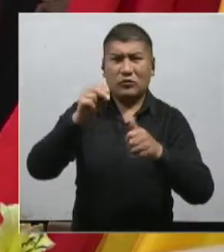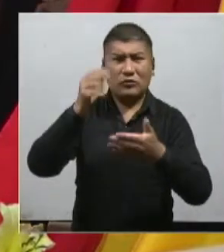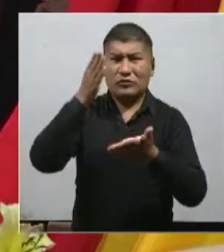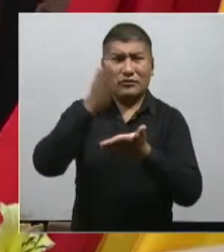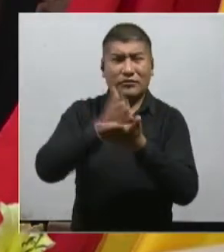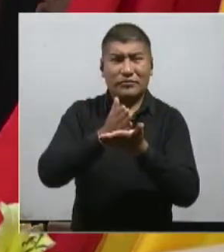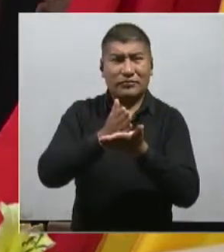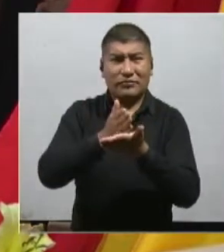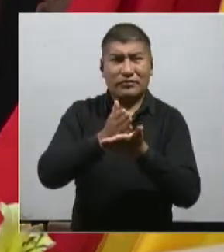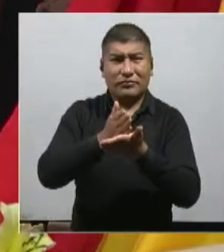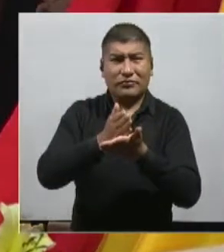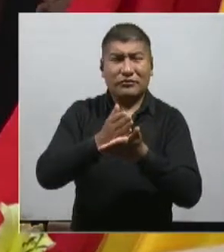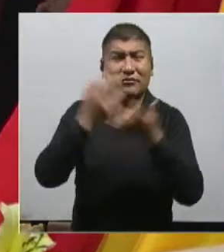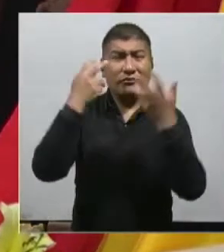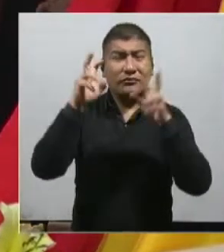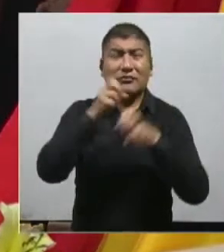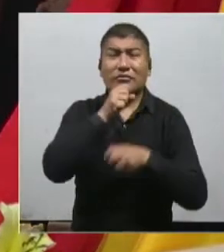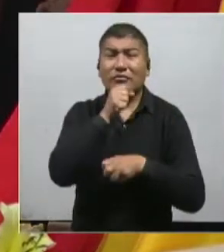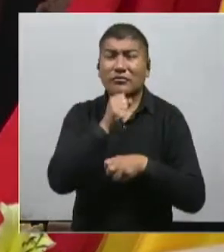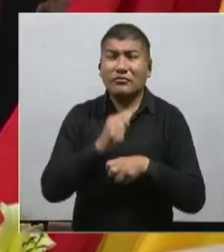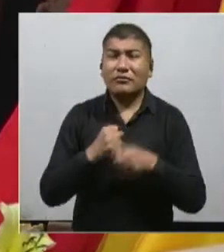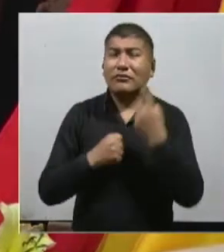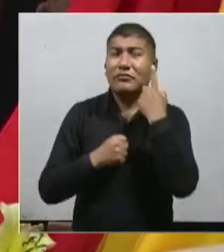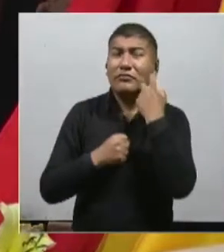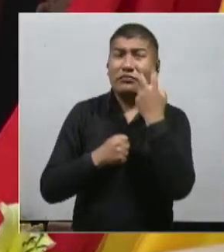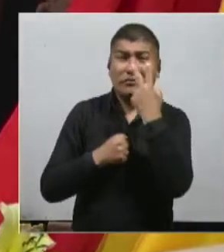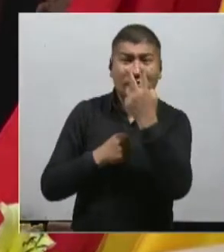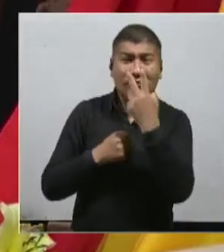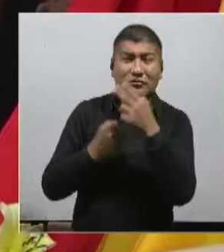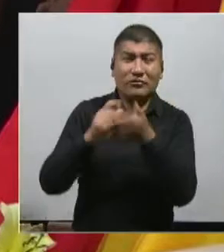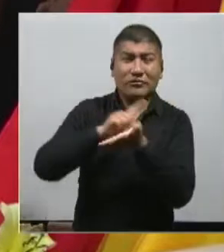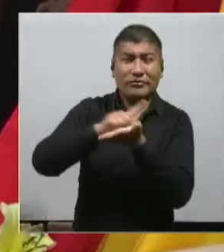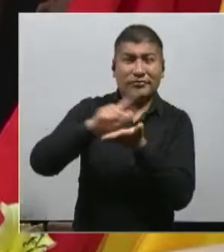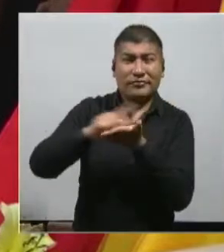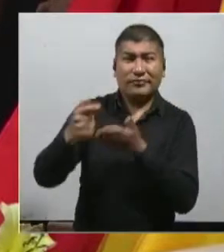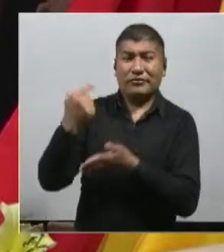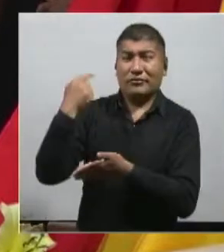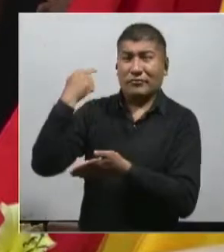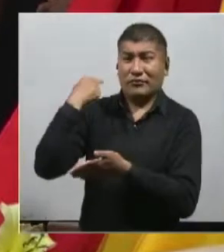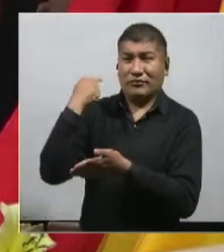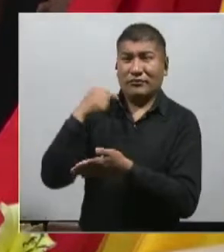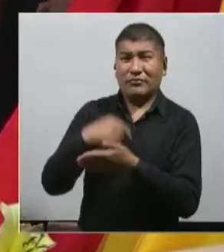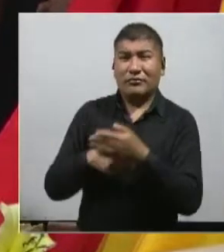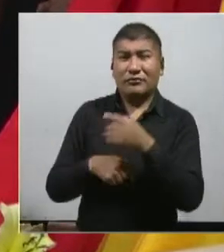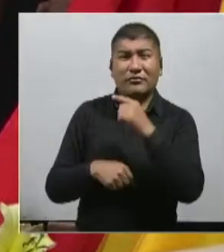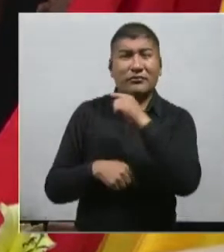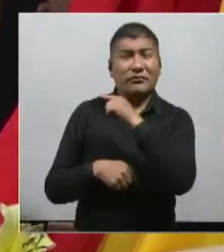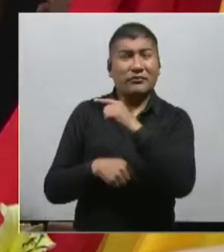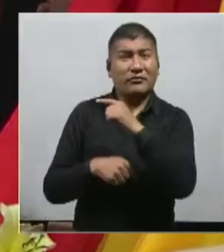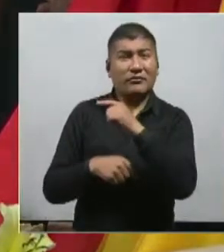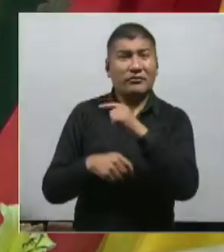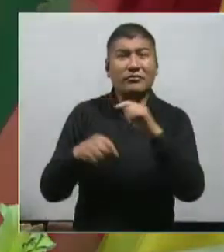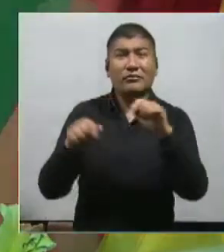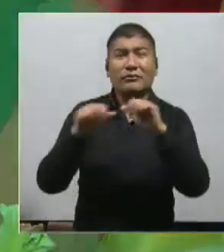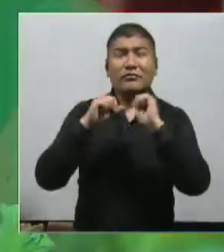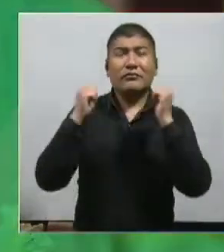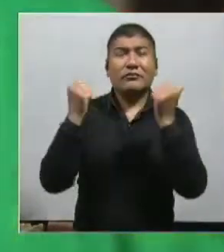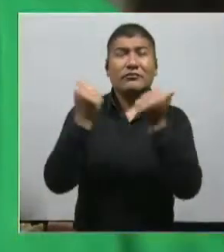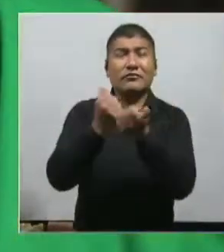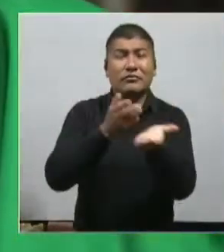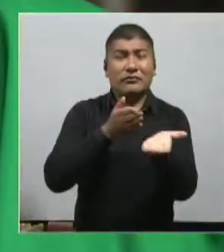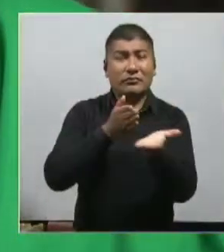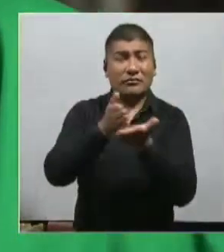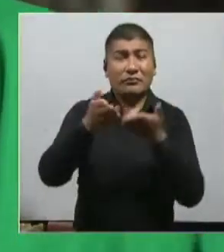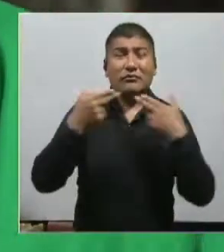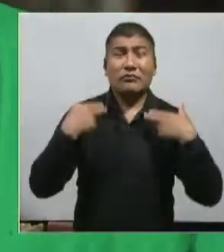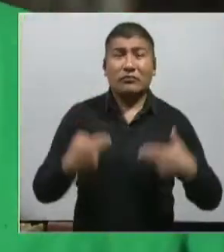la ancianidad, como acabamos de ver semanas atrás con el despojo de la Asamblea de Derechos Humanos, de